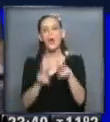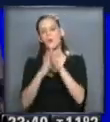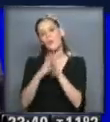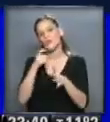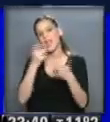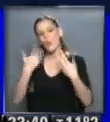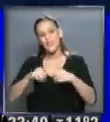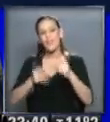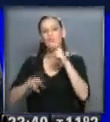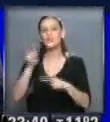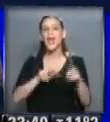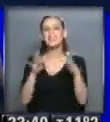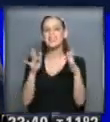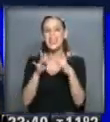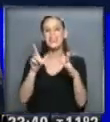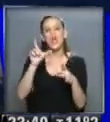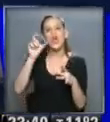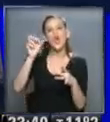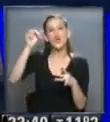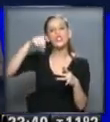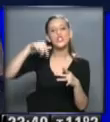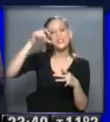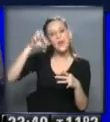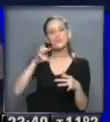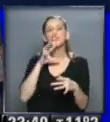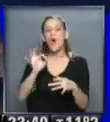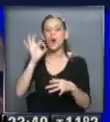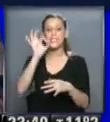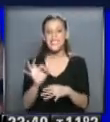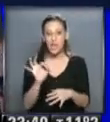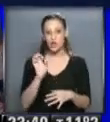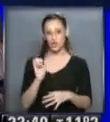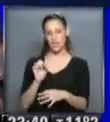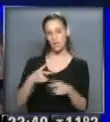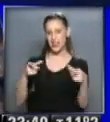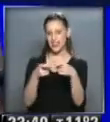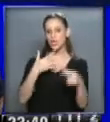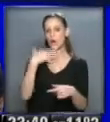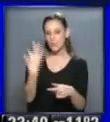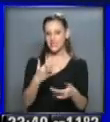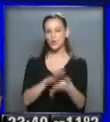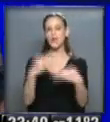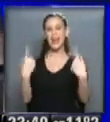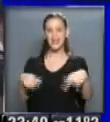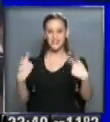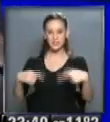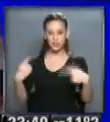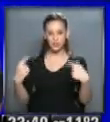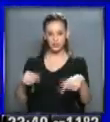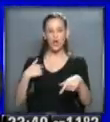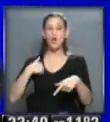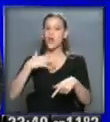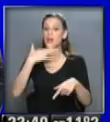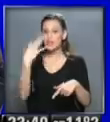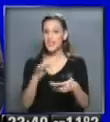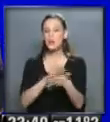busquen por internet concepto 0 sacó un en homenaje del eternauta que es un disco especialmente con canciones hechas para basadas